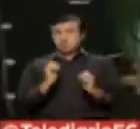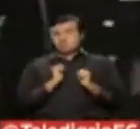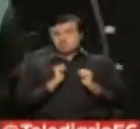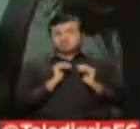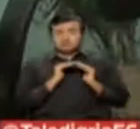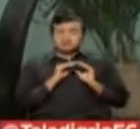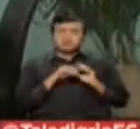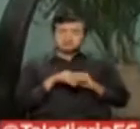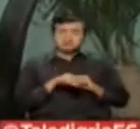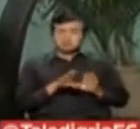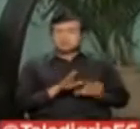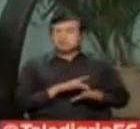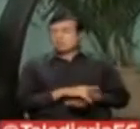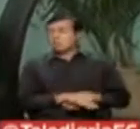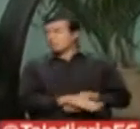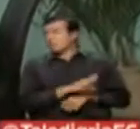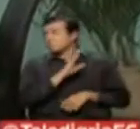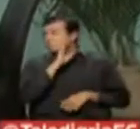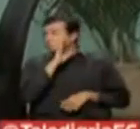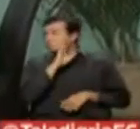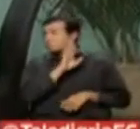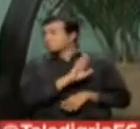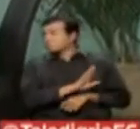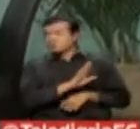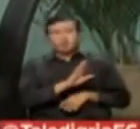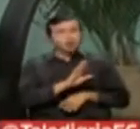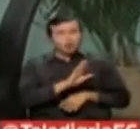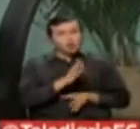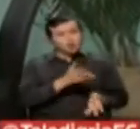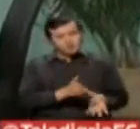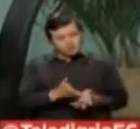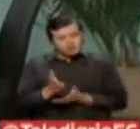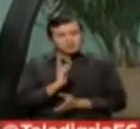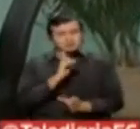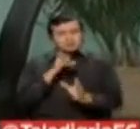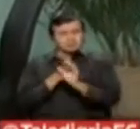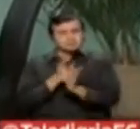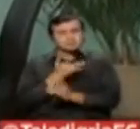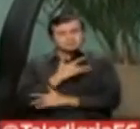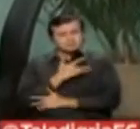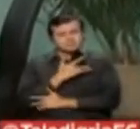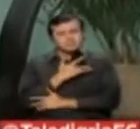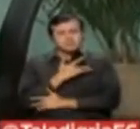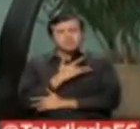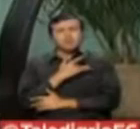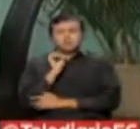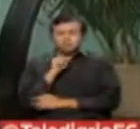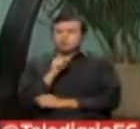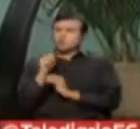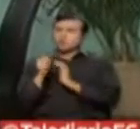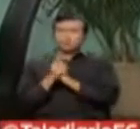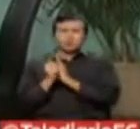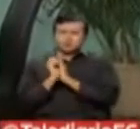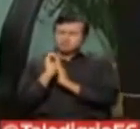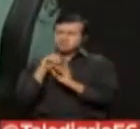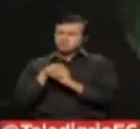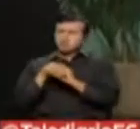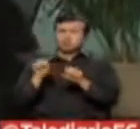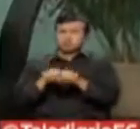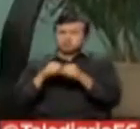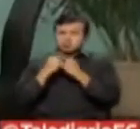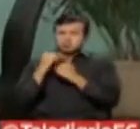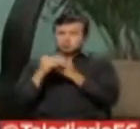inutilizados sin saber qué hacer sino que se vayan incorporando sintiéndose útiles para una sociedad que cada día